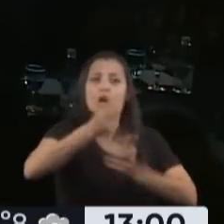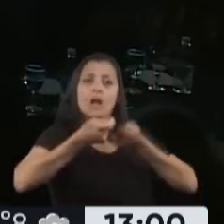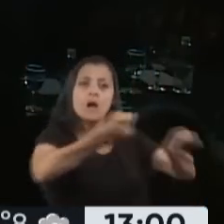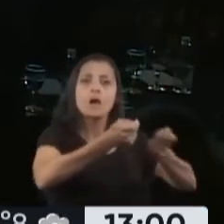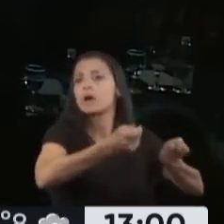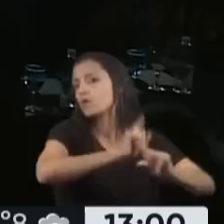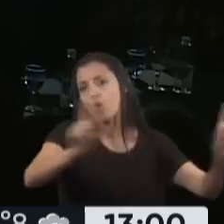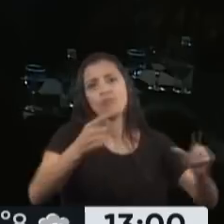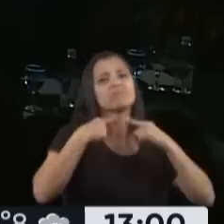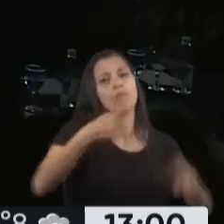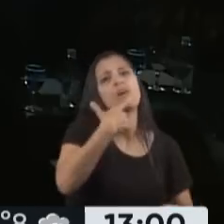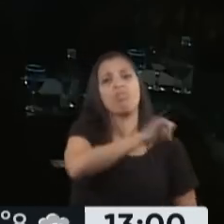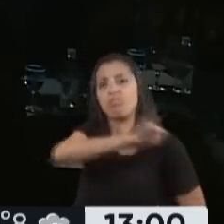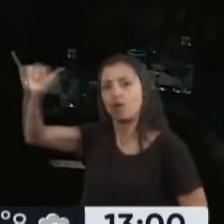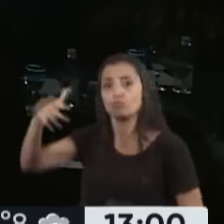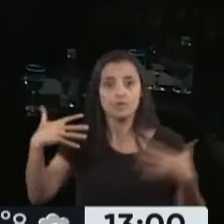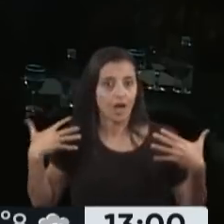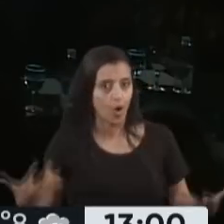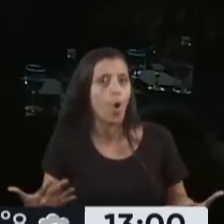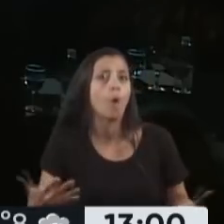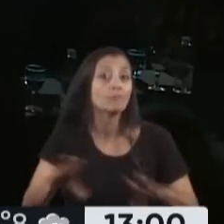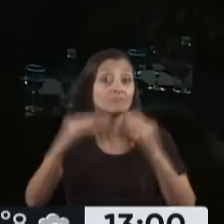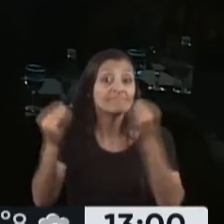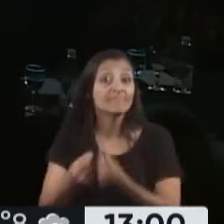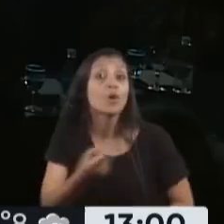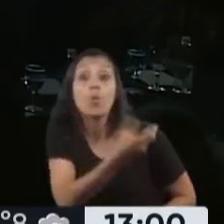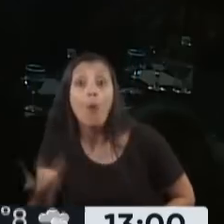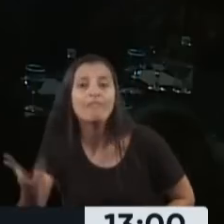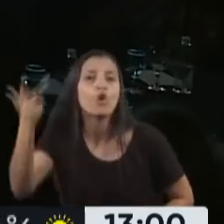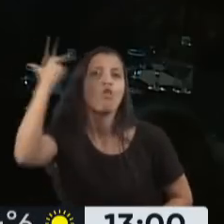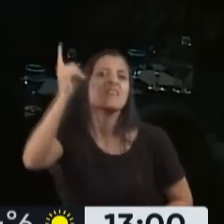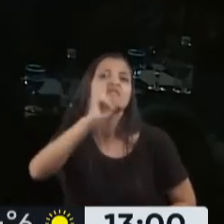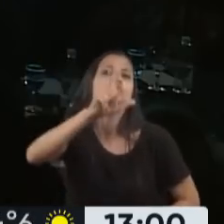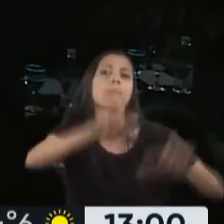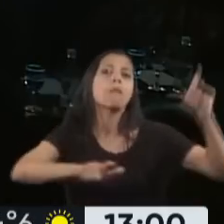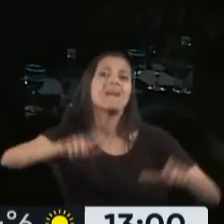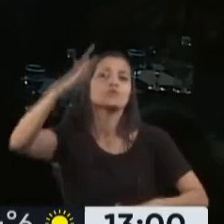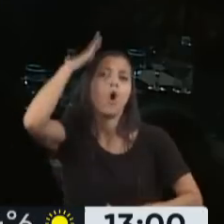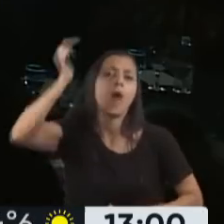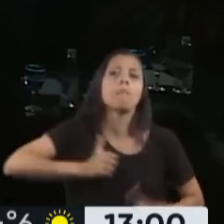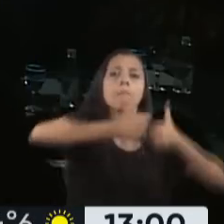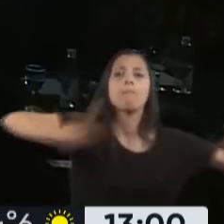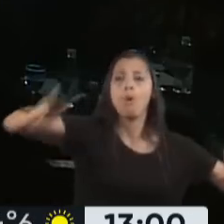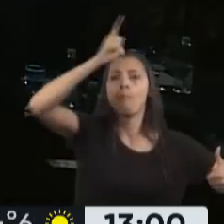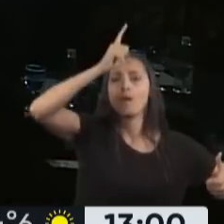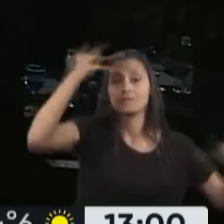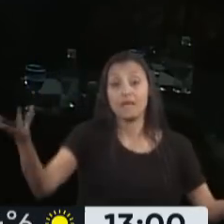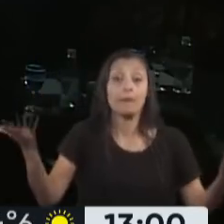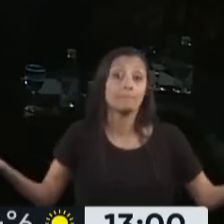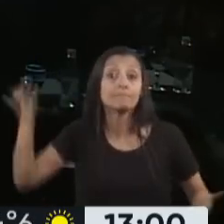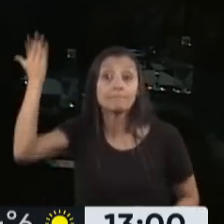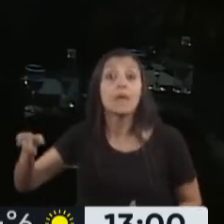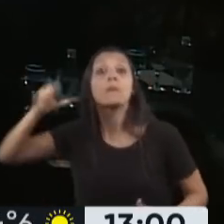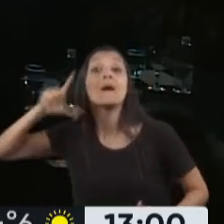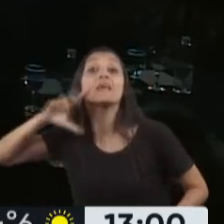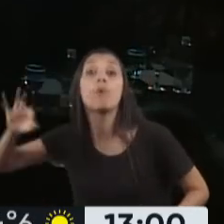Y obviamente sacamos 18.000 efectivos a la calle, ya que Beliboni